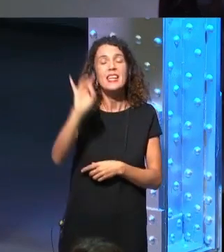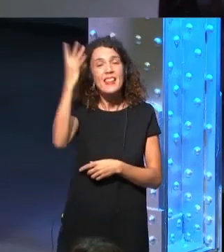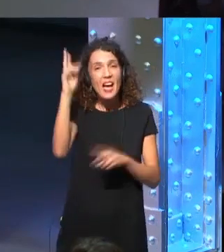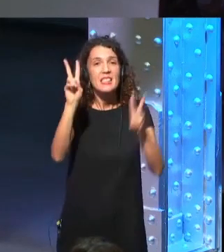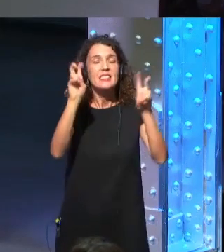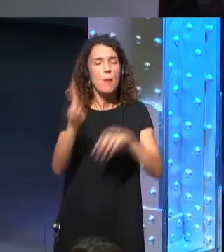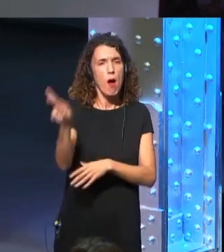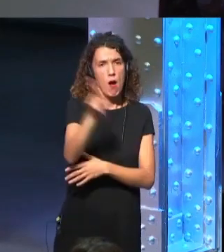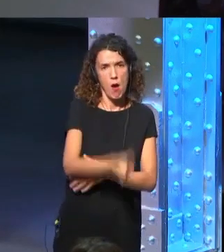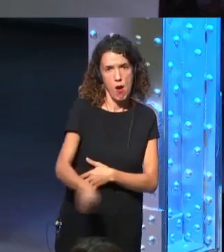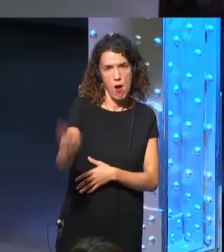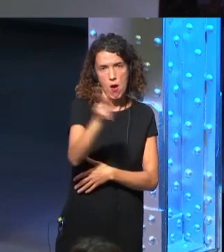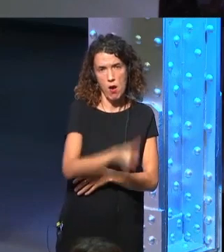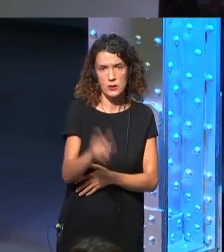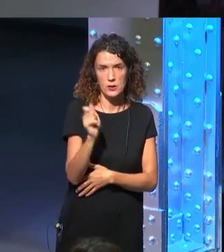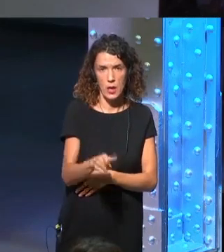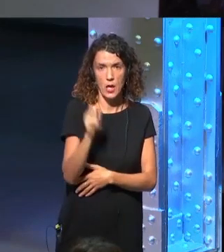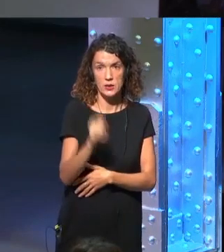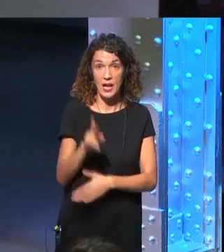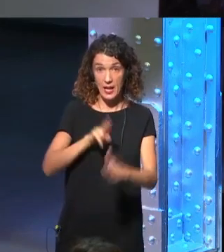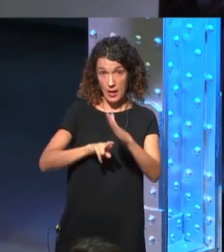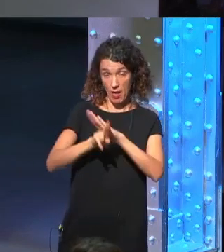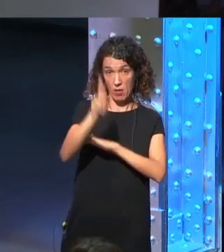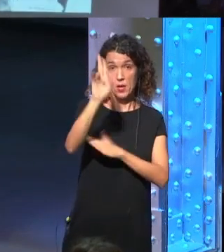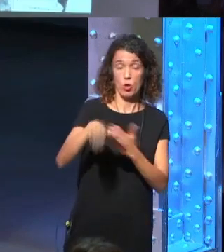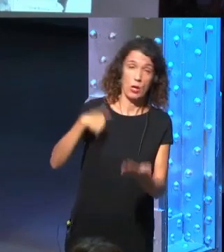idea y un tema repetido y constante